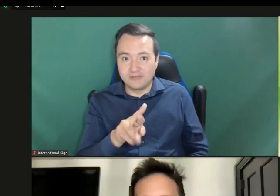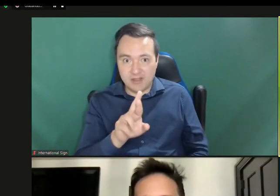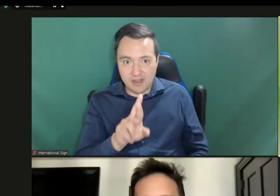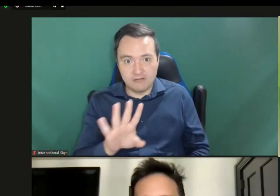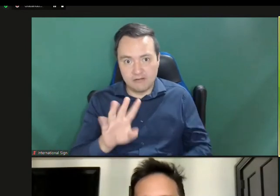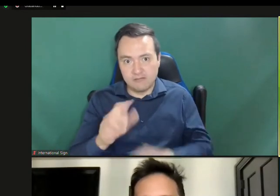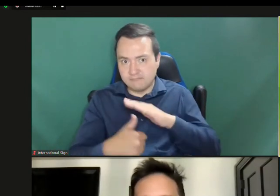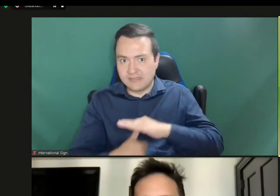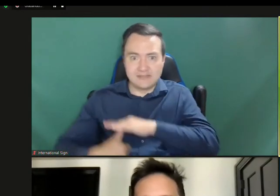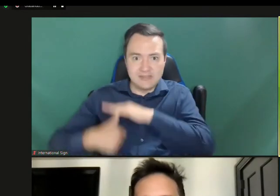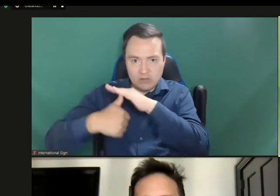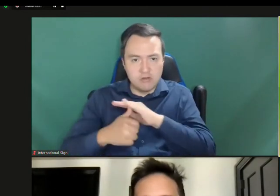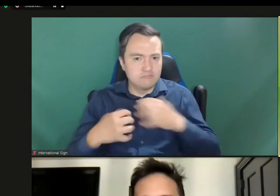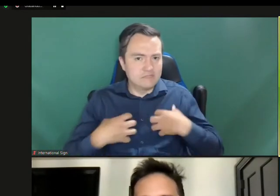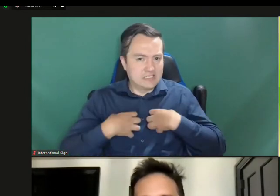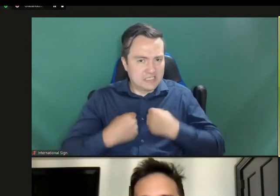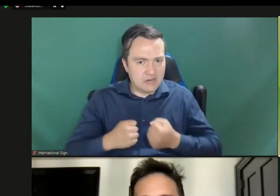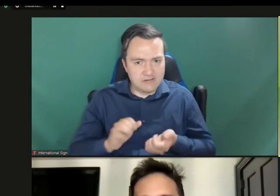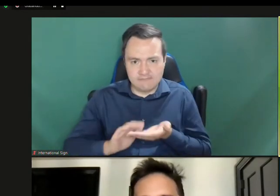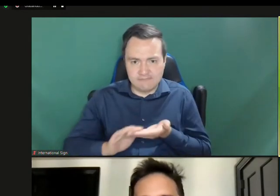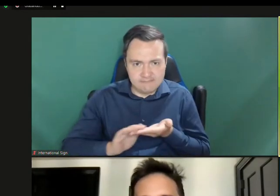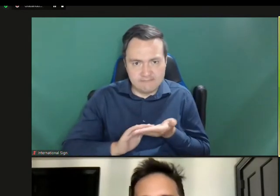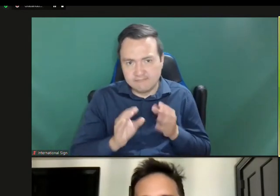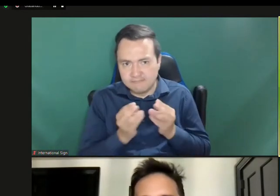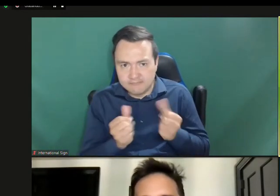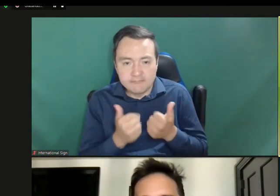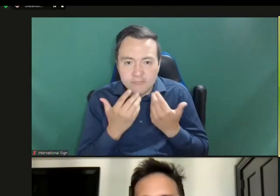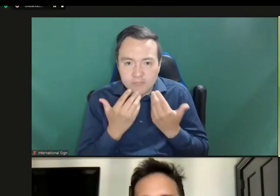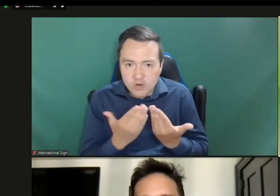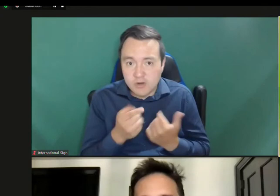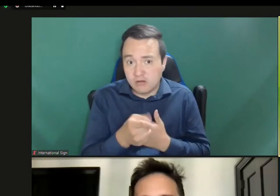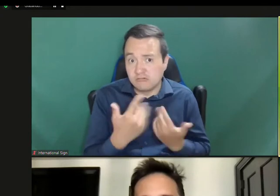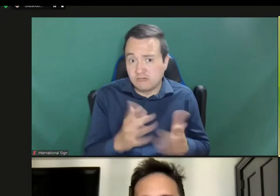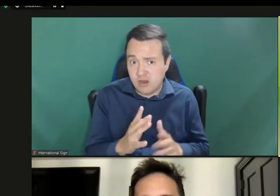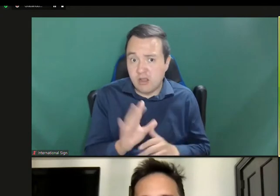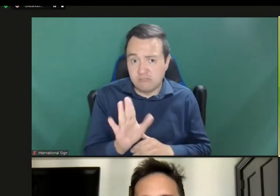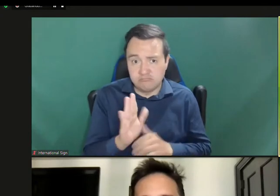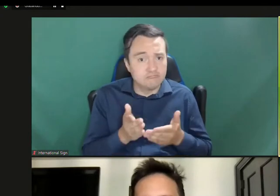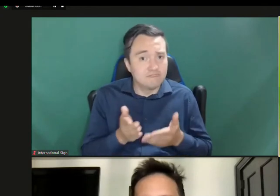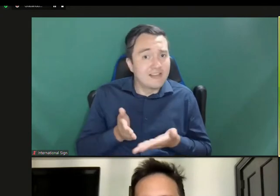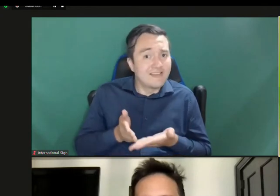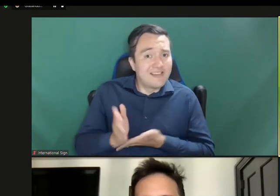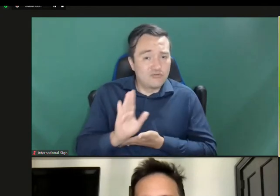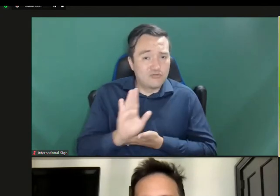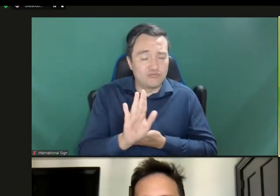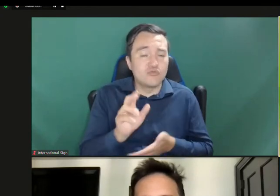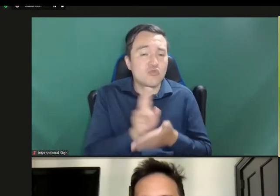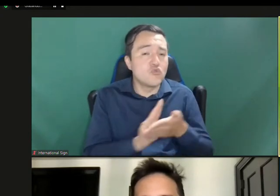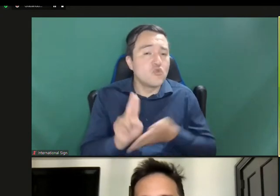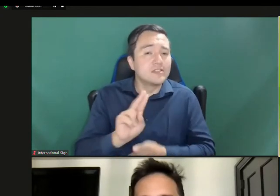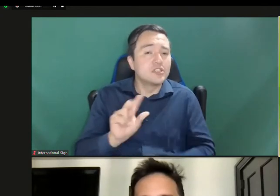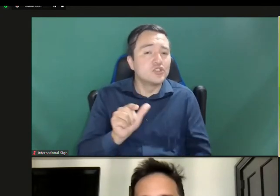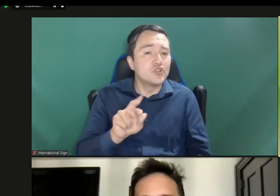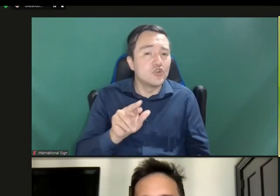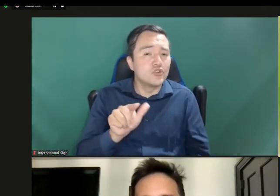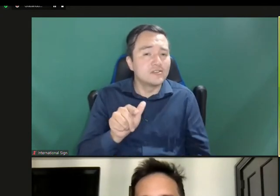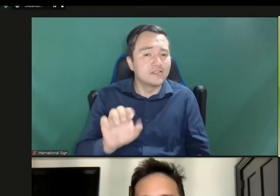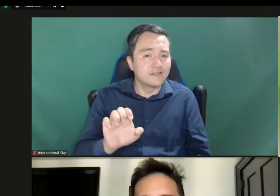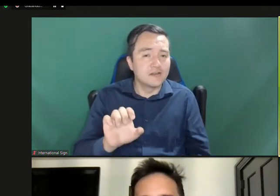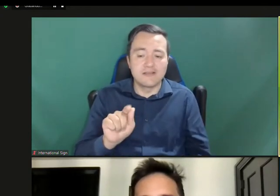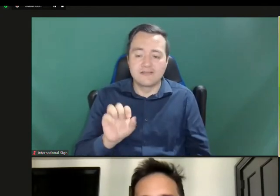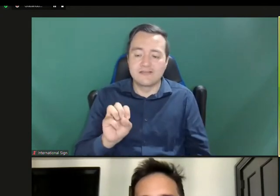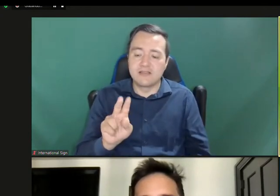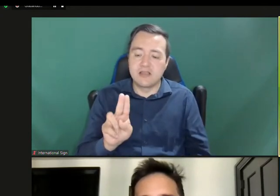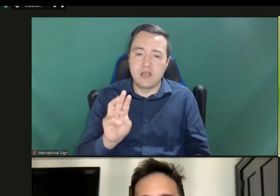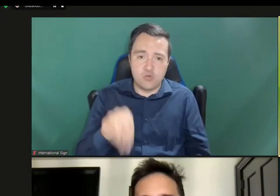iniciativa familias saludables es profesor visitante en derecho de la universidad de georgetown tiene sus grados